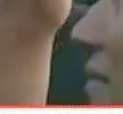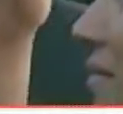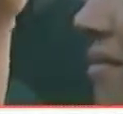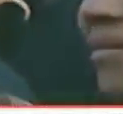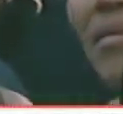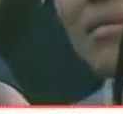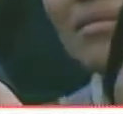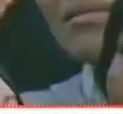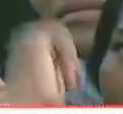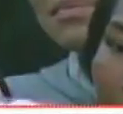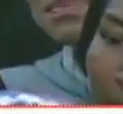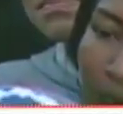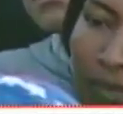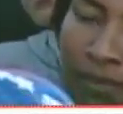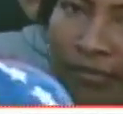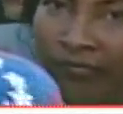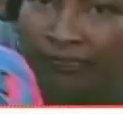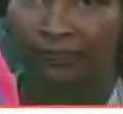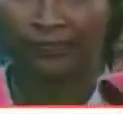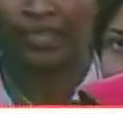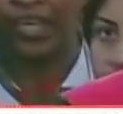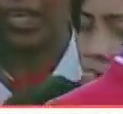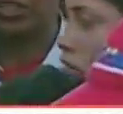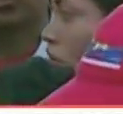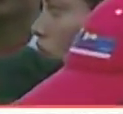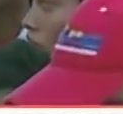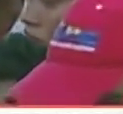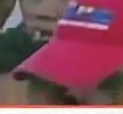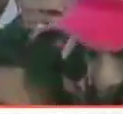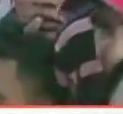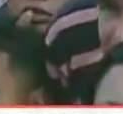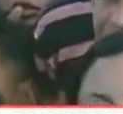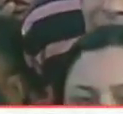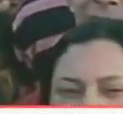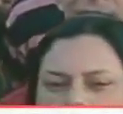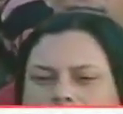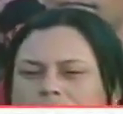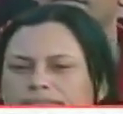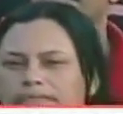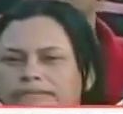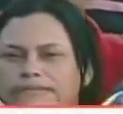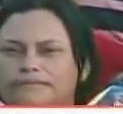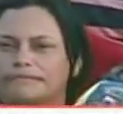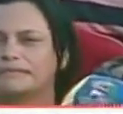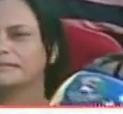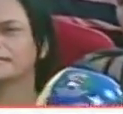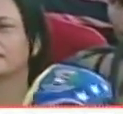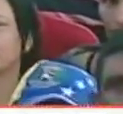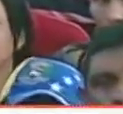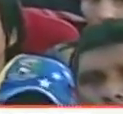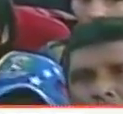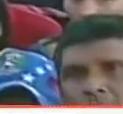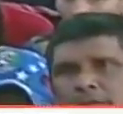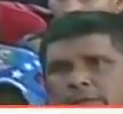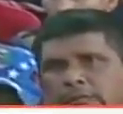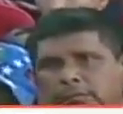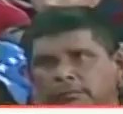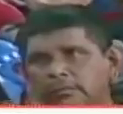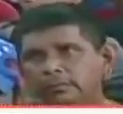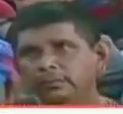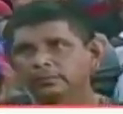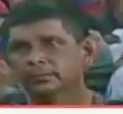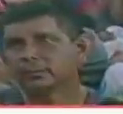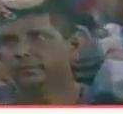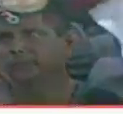Constitución y en la ley, e indirectamente mediante el sufragio por los órganos que ejercen el